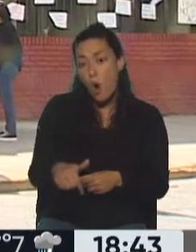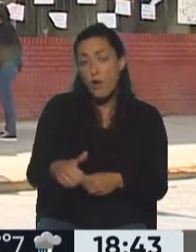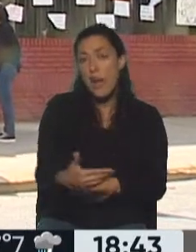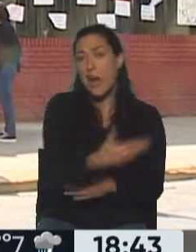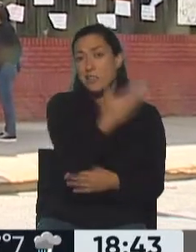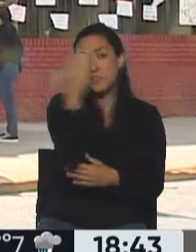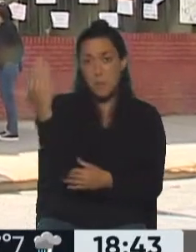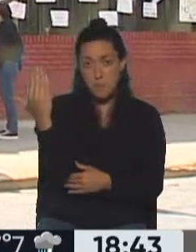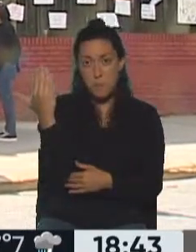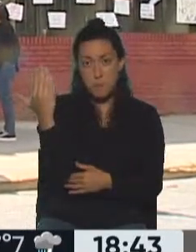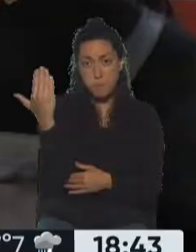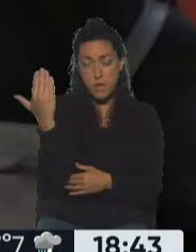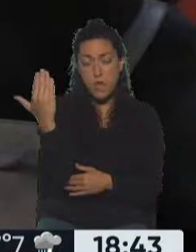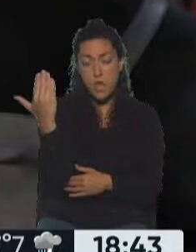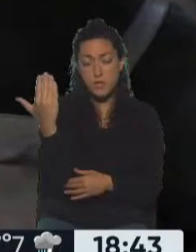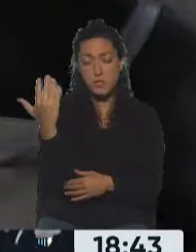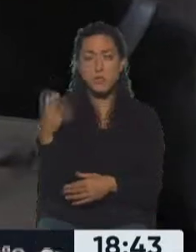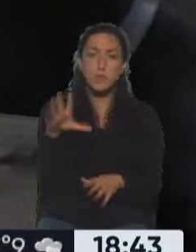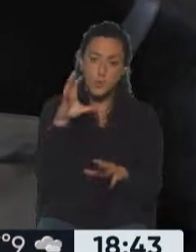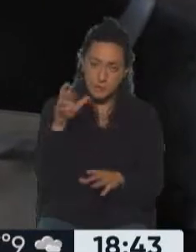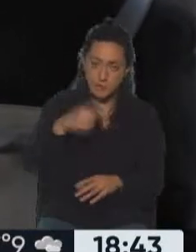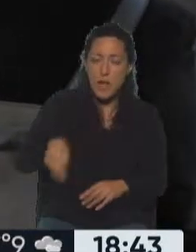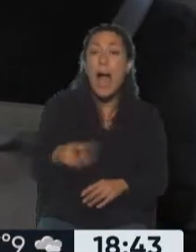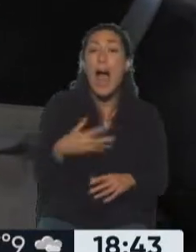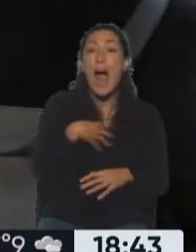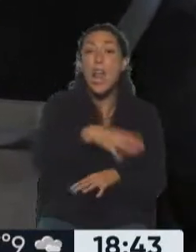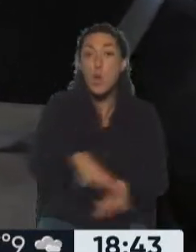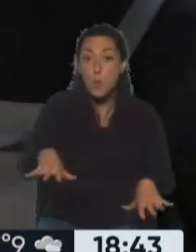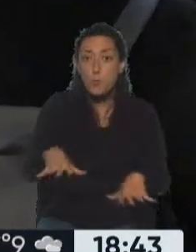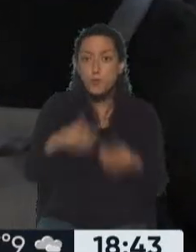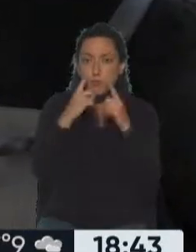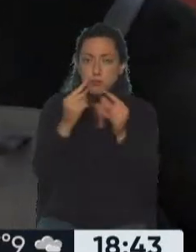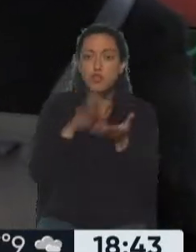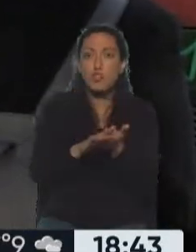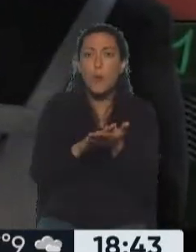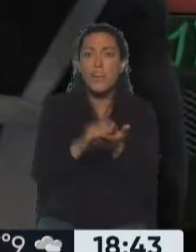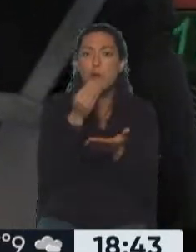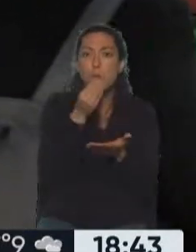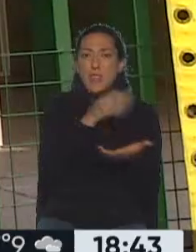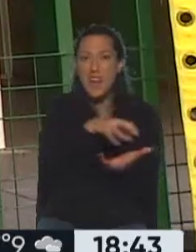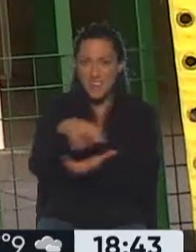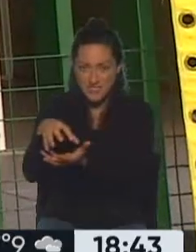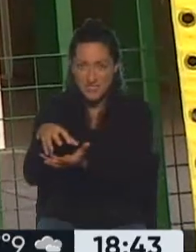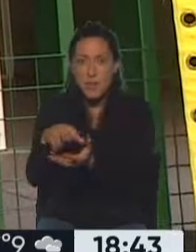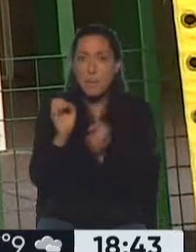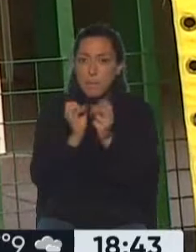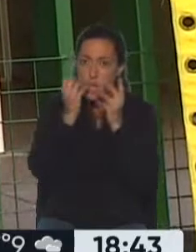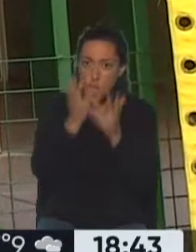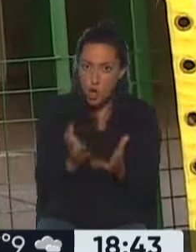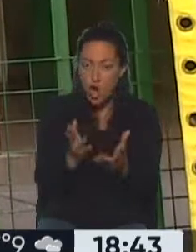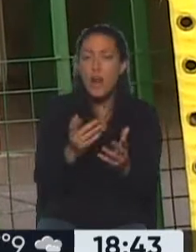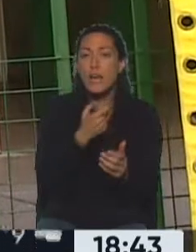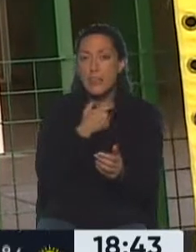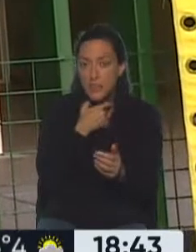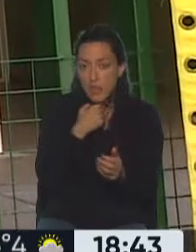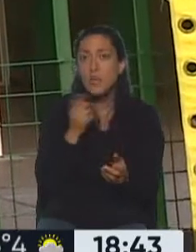asambleas. Recordemos que estudiantes están reclamando por mejoras en las viandas que suministran, mejoras en cuanto a